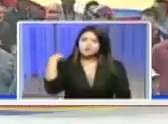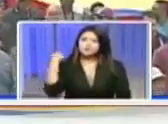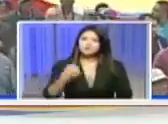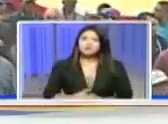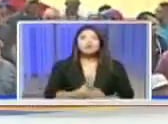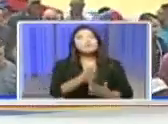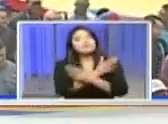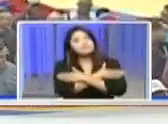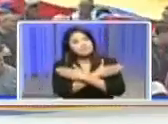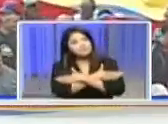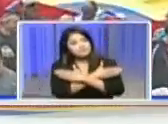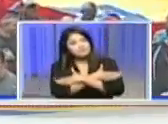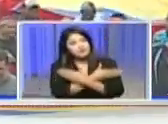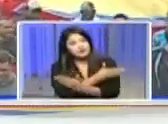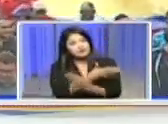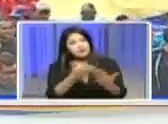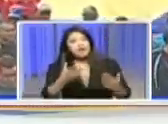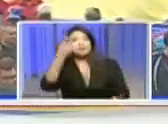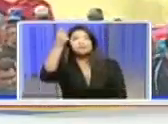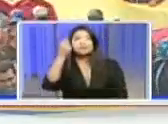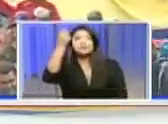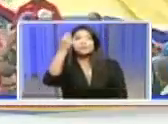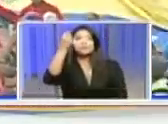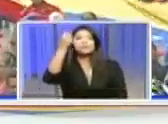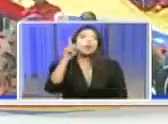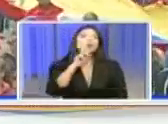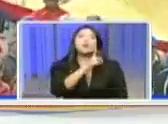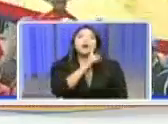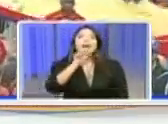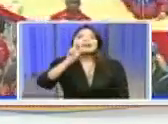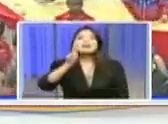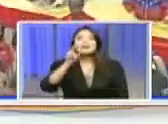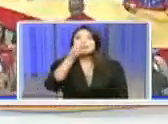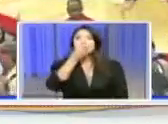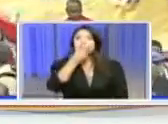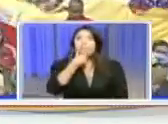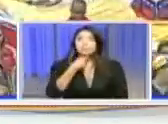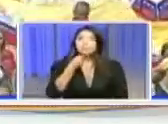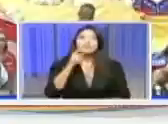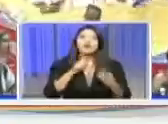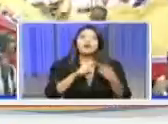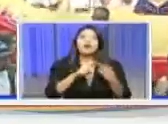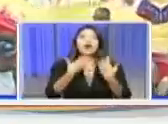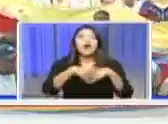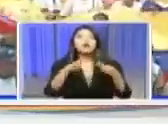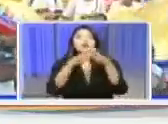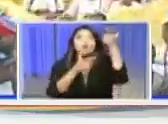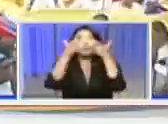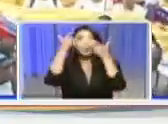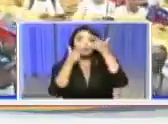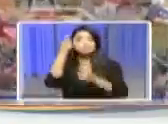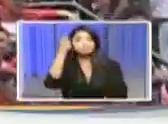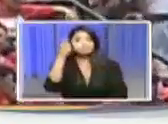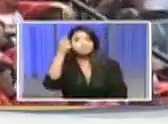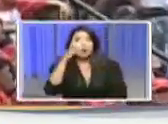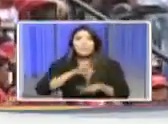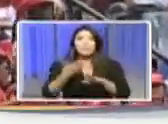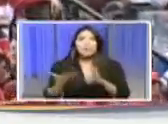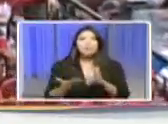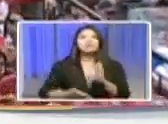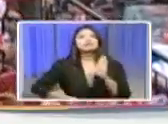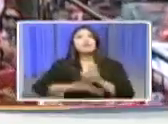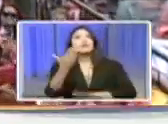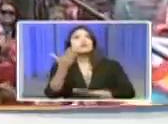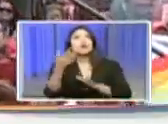quiero felicitar al diputado Ricardo Molina, al Bloque de la Patria, porque se fueron a